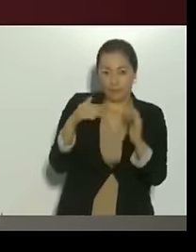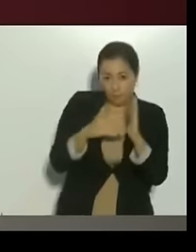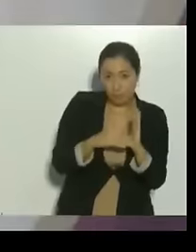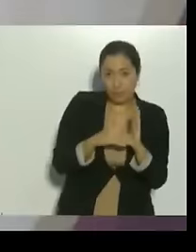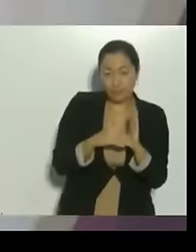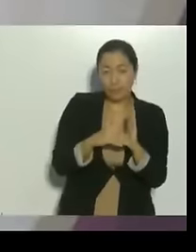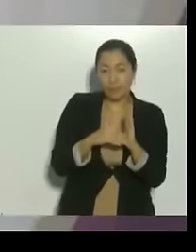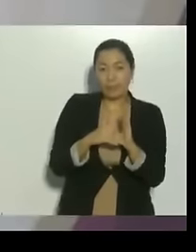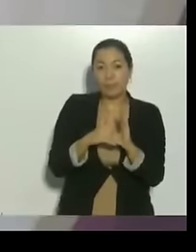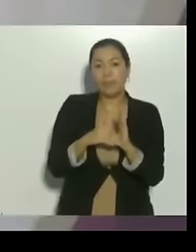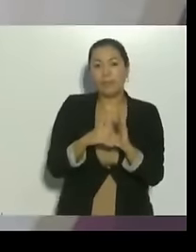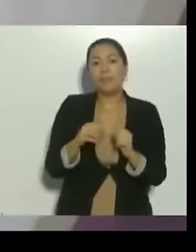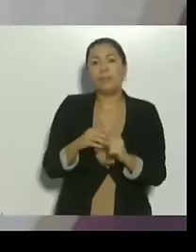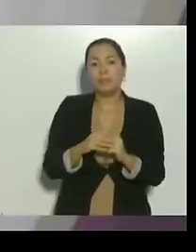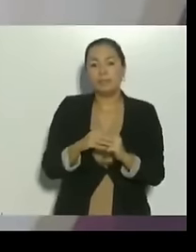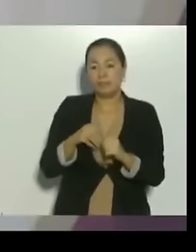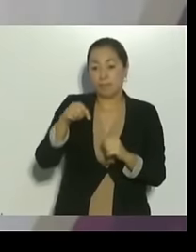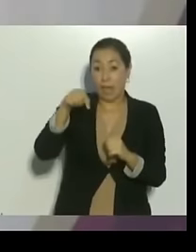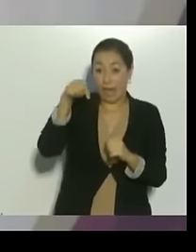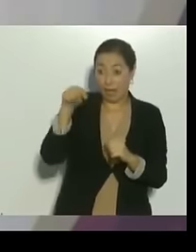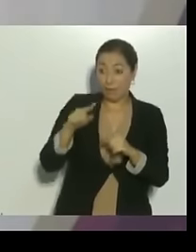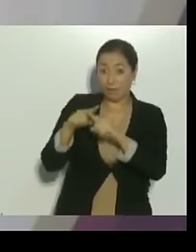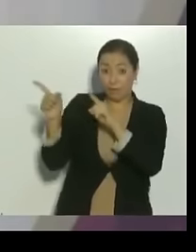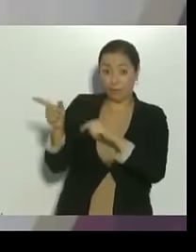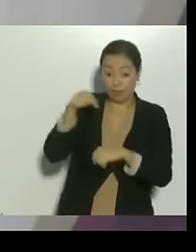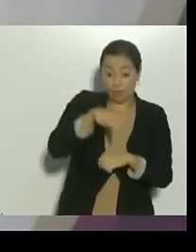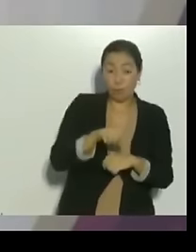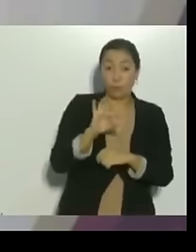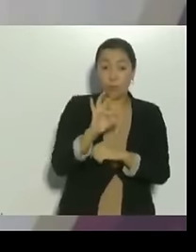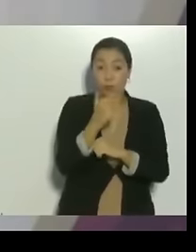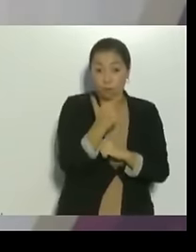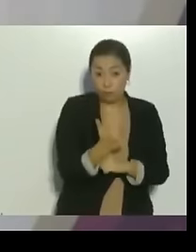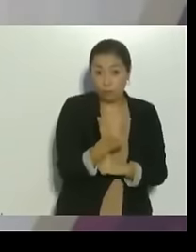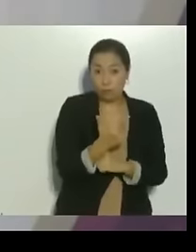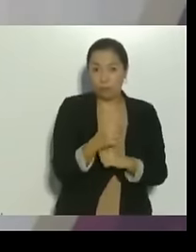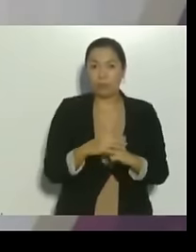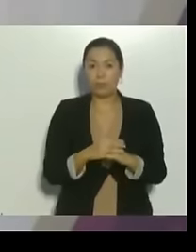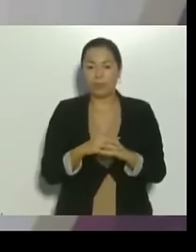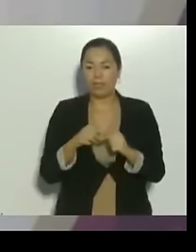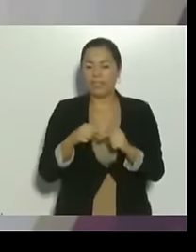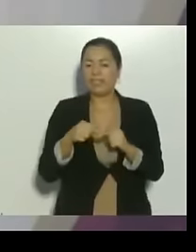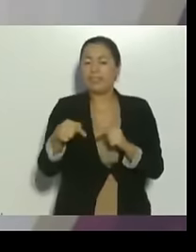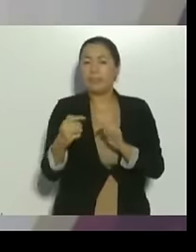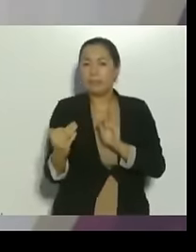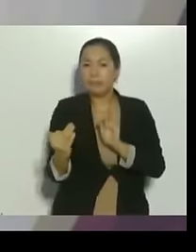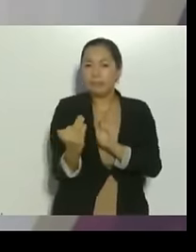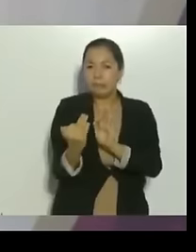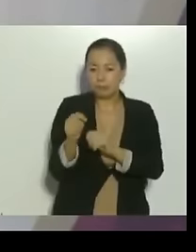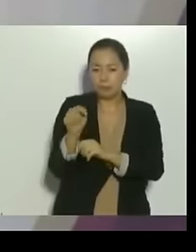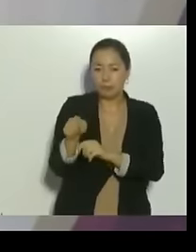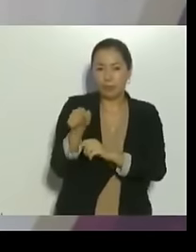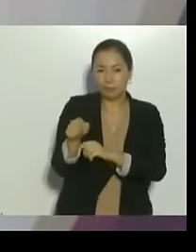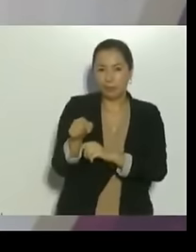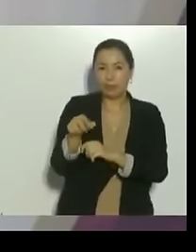nuevo en un delito o acción inmoral Ese es el llamado que se debería hacer este hombre de copel que pues reflexione